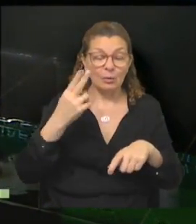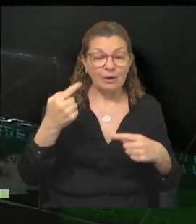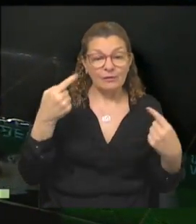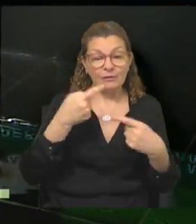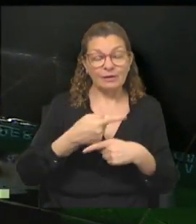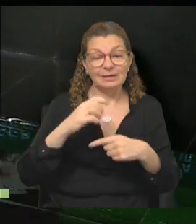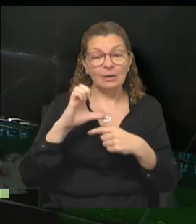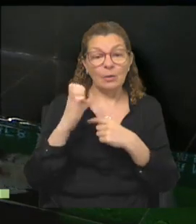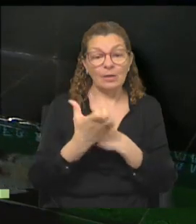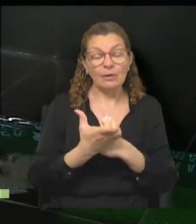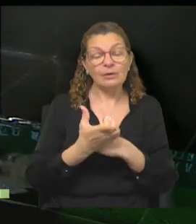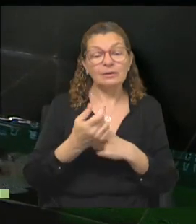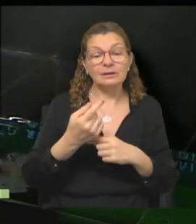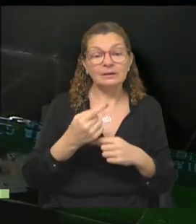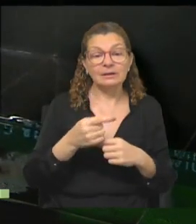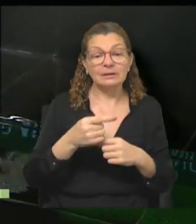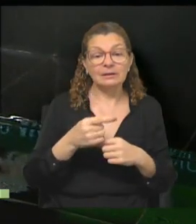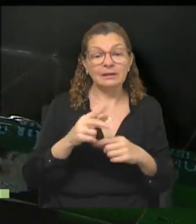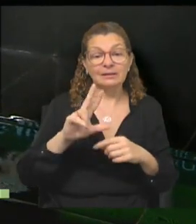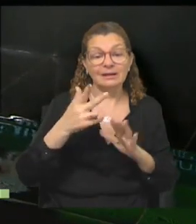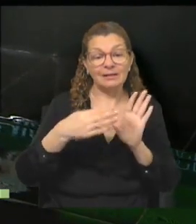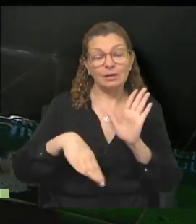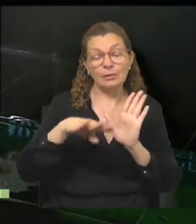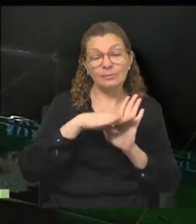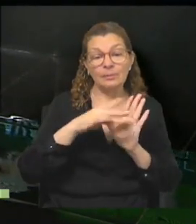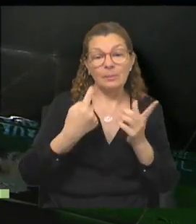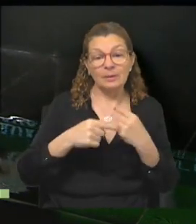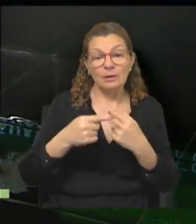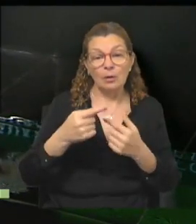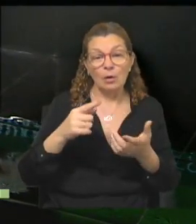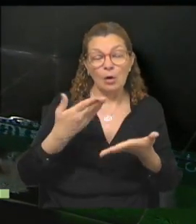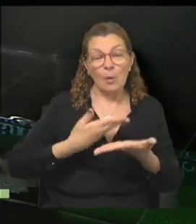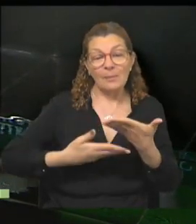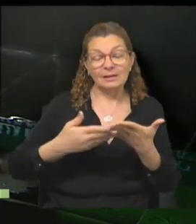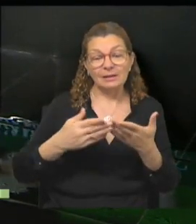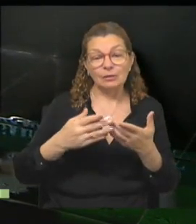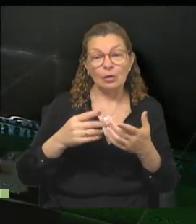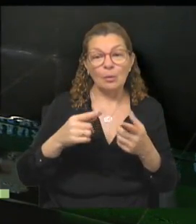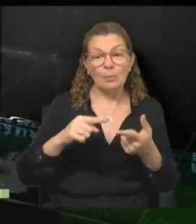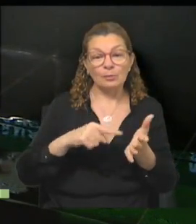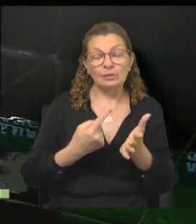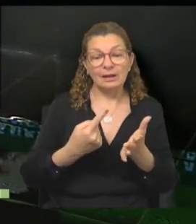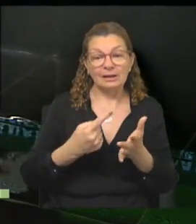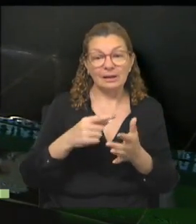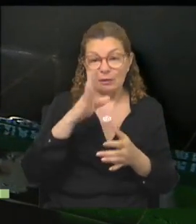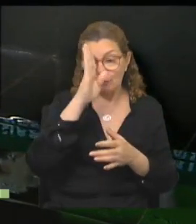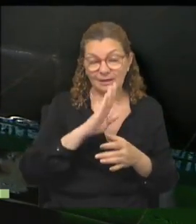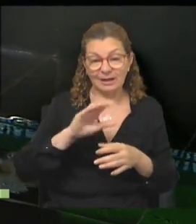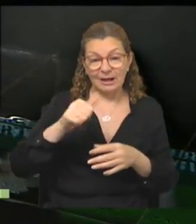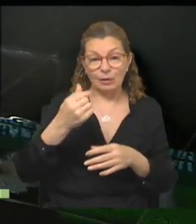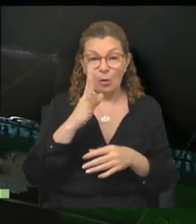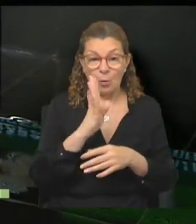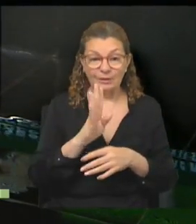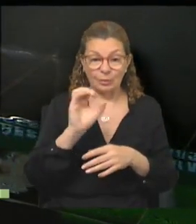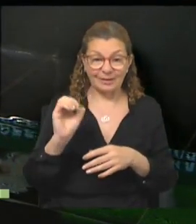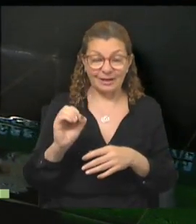Ecuador por las eliminatorias y quedó tercero pero compartiendo puntaje con Brasil que anoche ganó 4 a0 a Perú